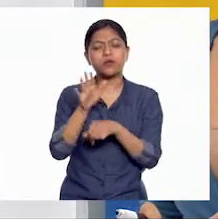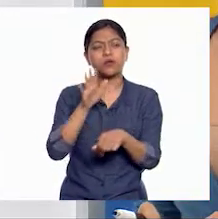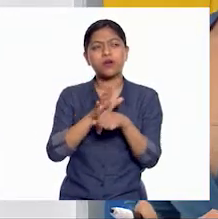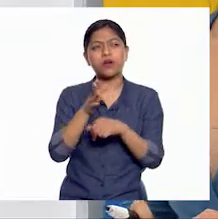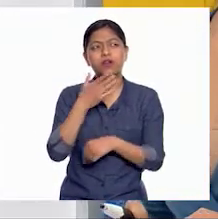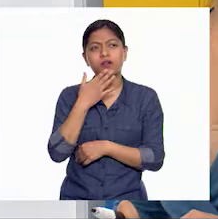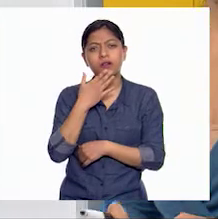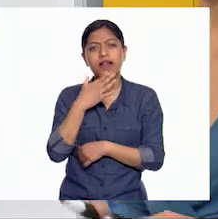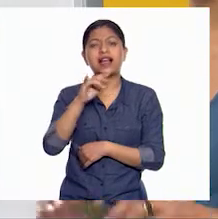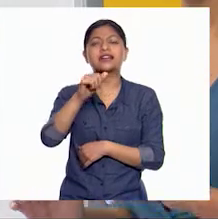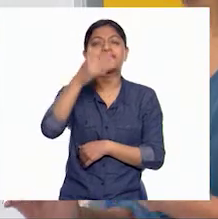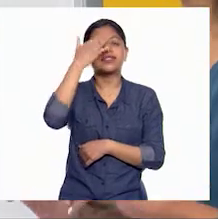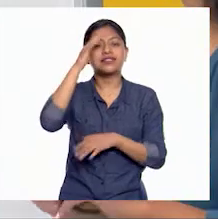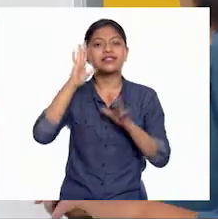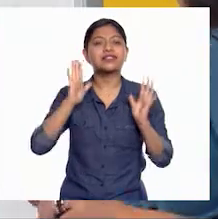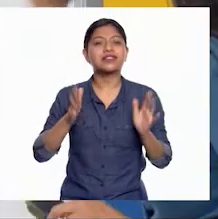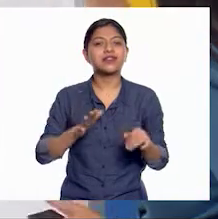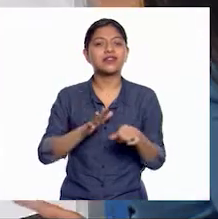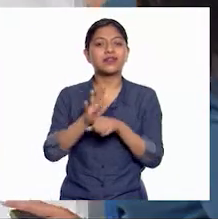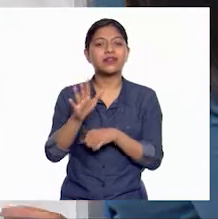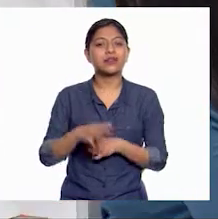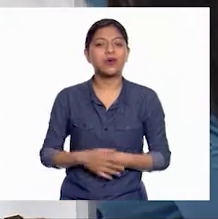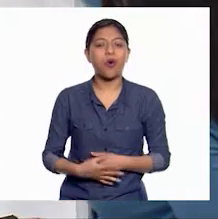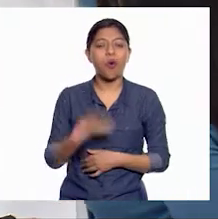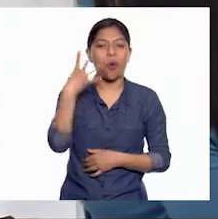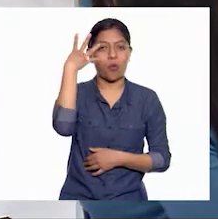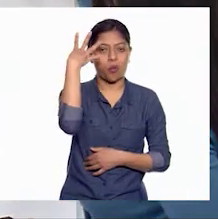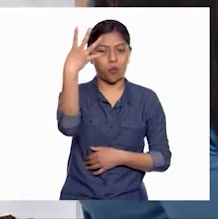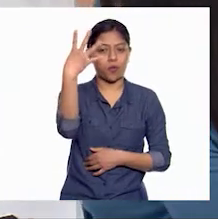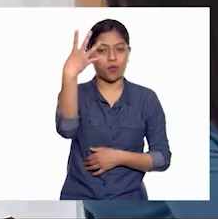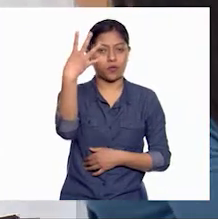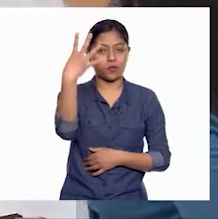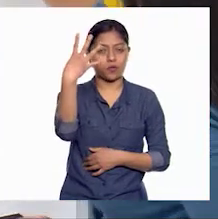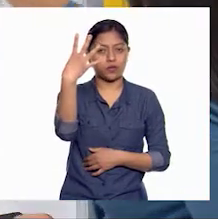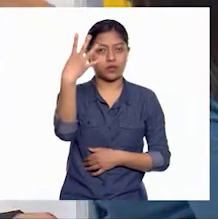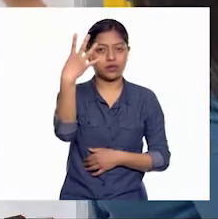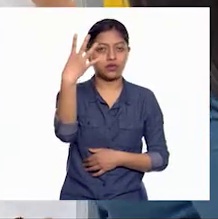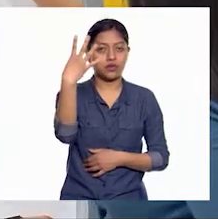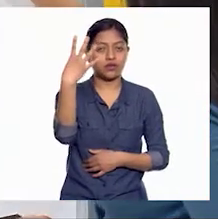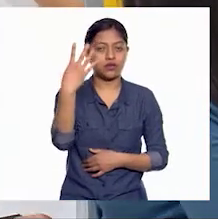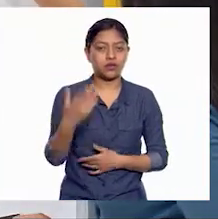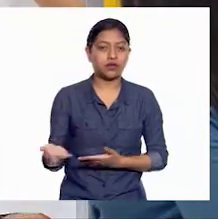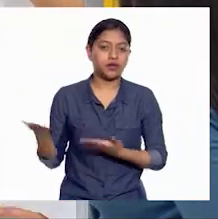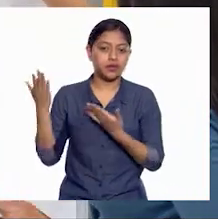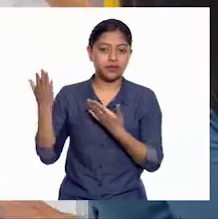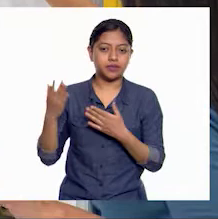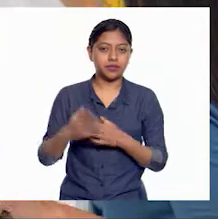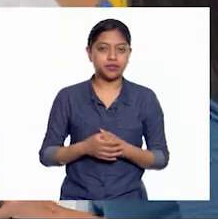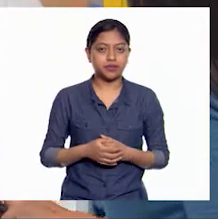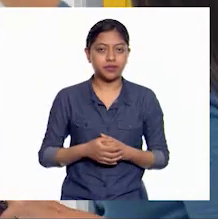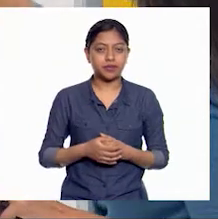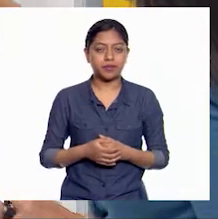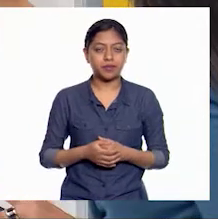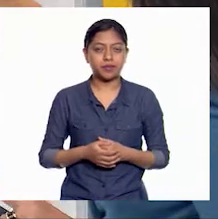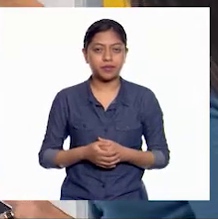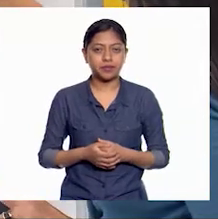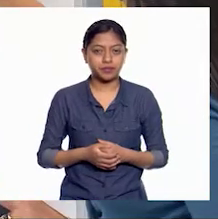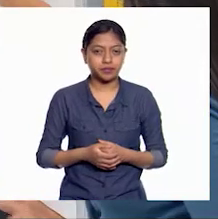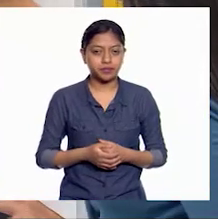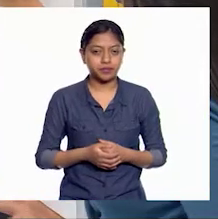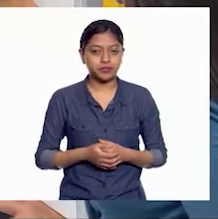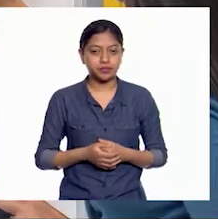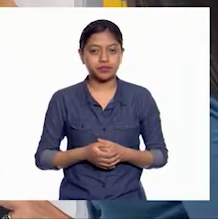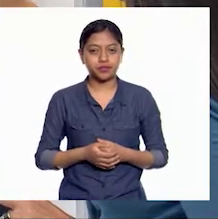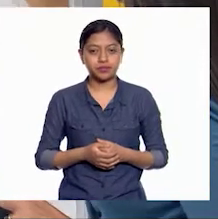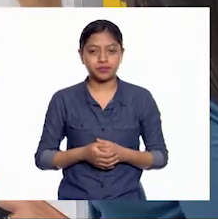un número, ya sé cuál, es el 4. Y entonces, 5, 20, llevamos 2, 4 y